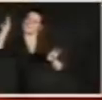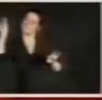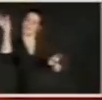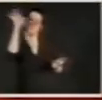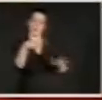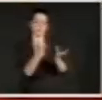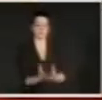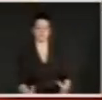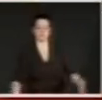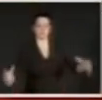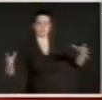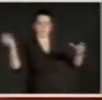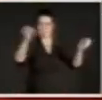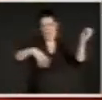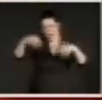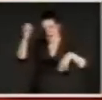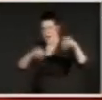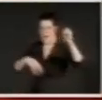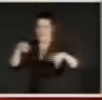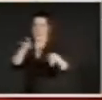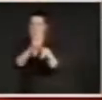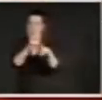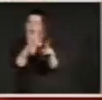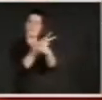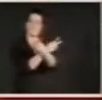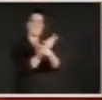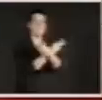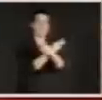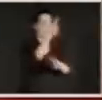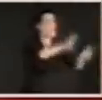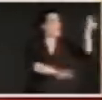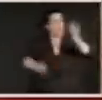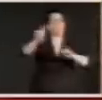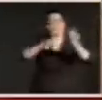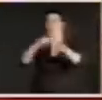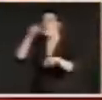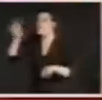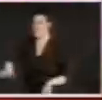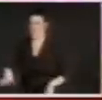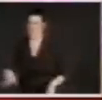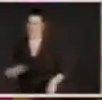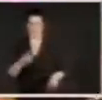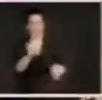mi rebate veneno que mate de la serpiente